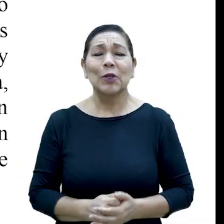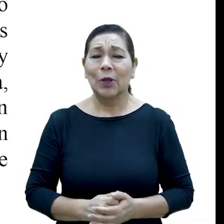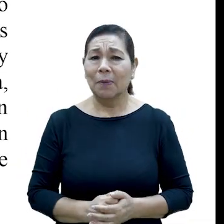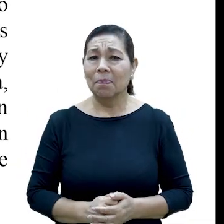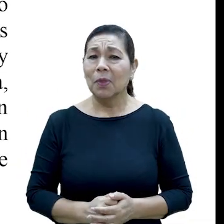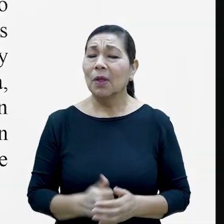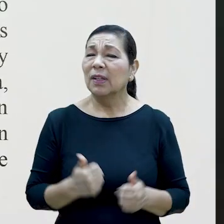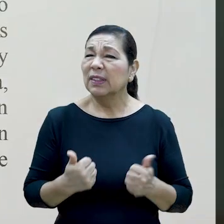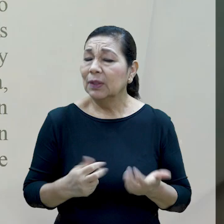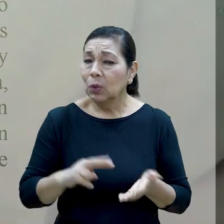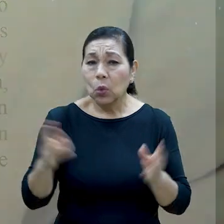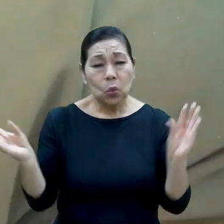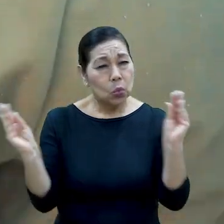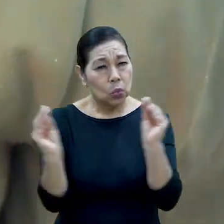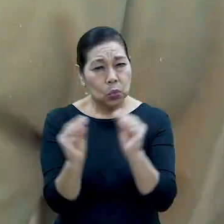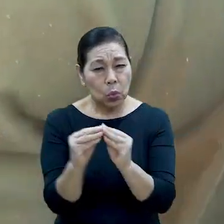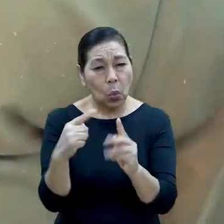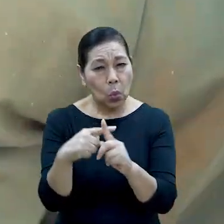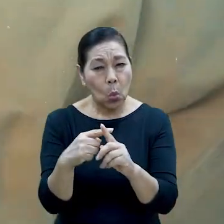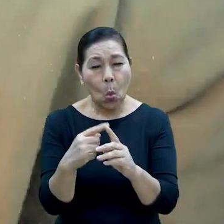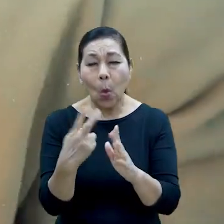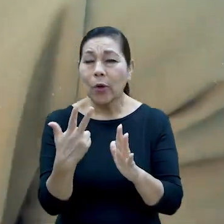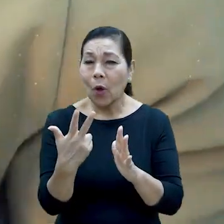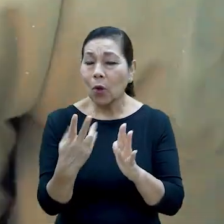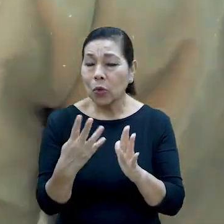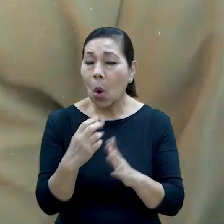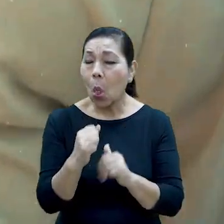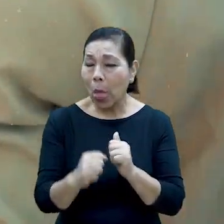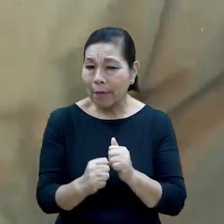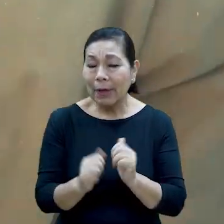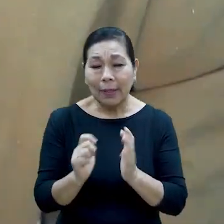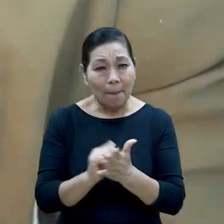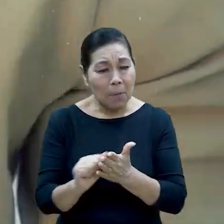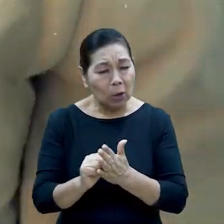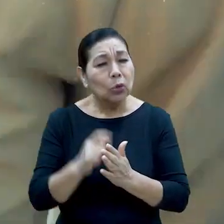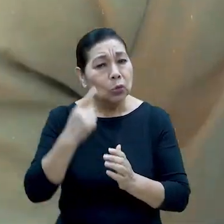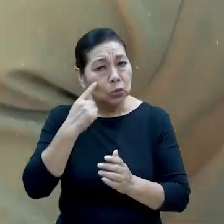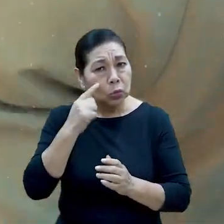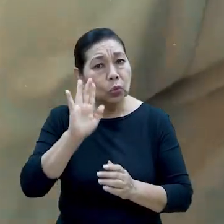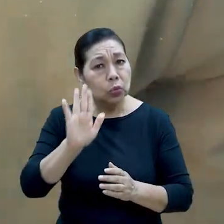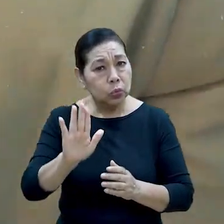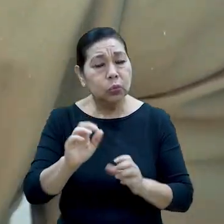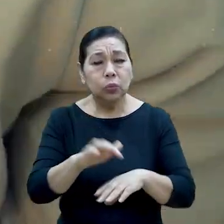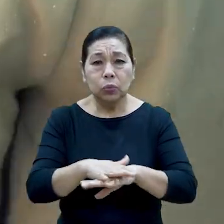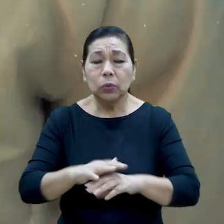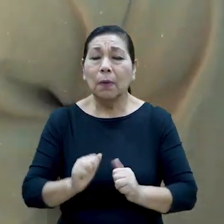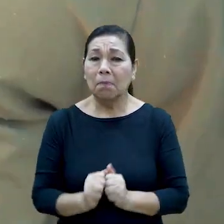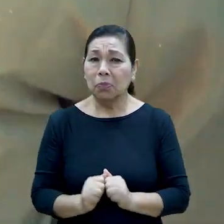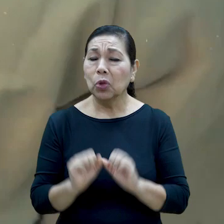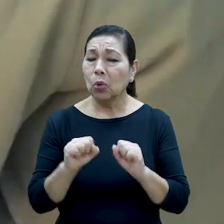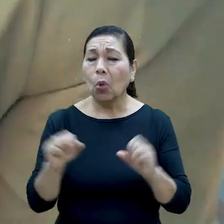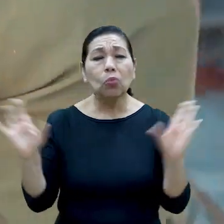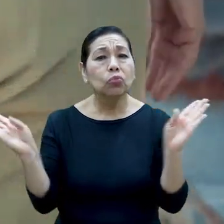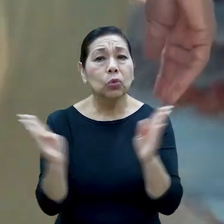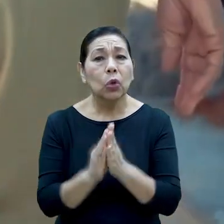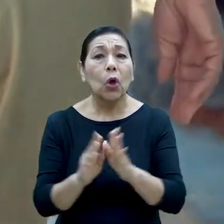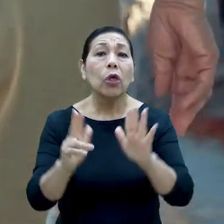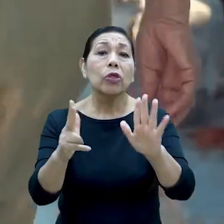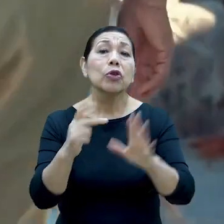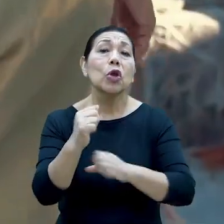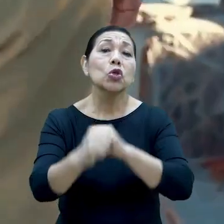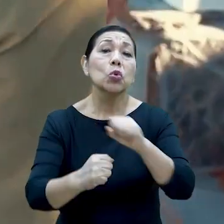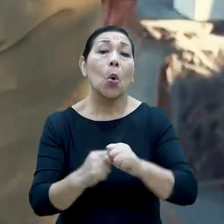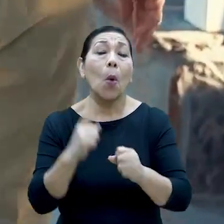de Pensiones, los cuales, sumados a los 9 años y 3 meses de aportes reconocidos por la Administración, hacen un total